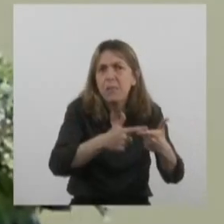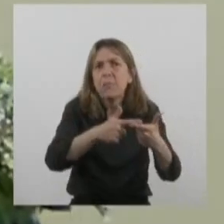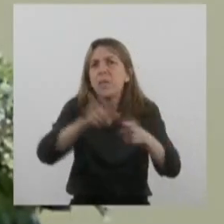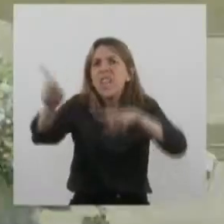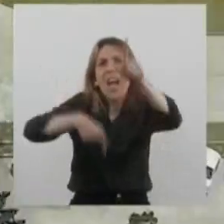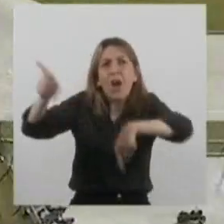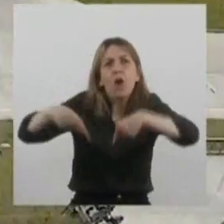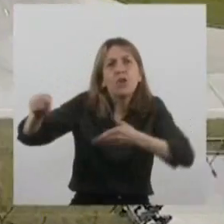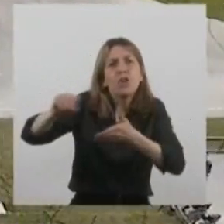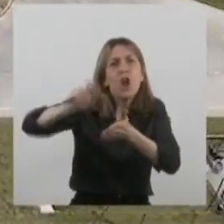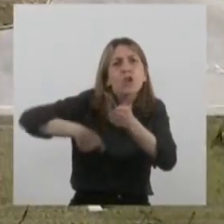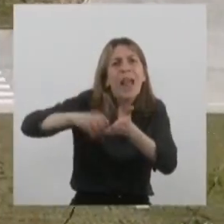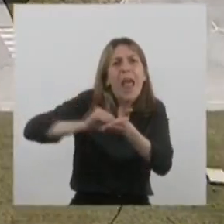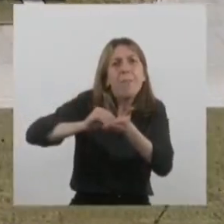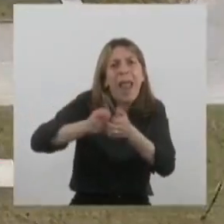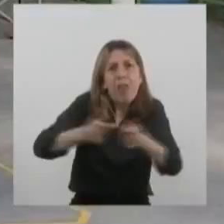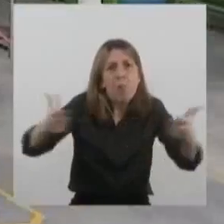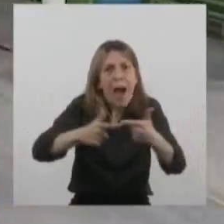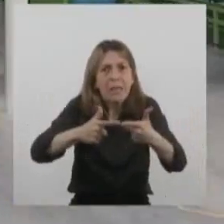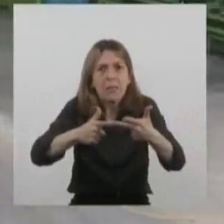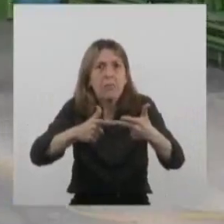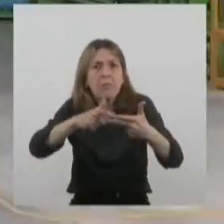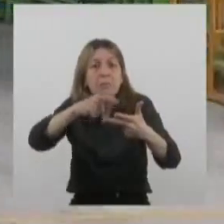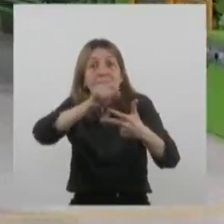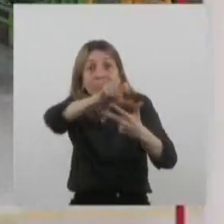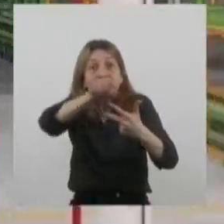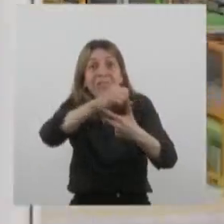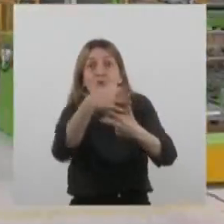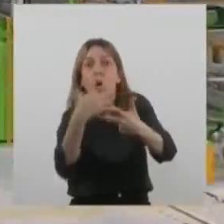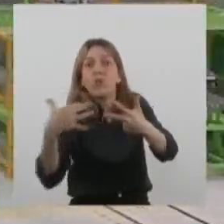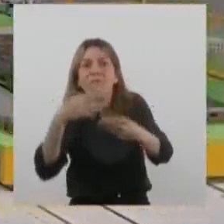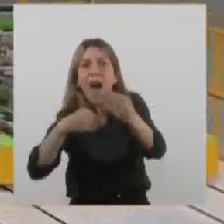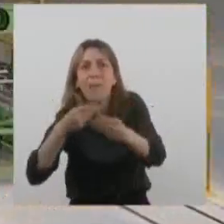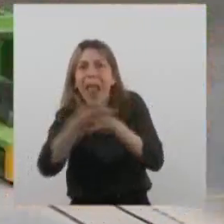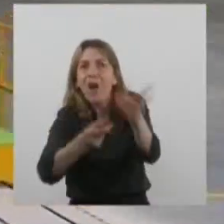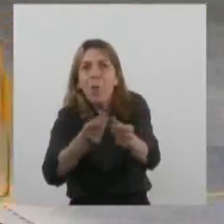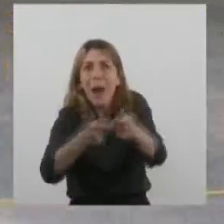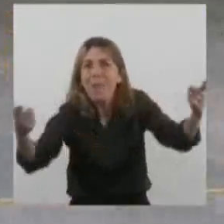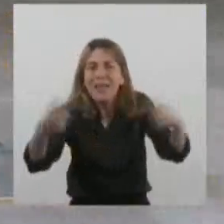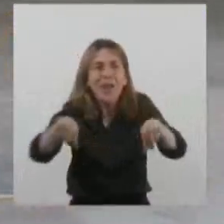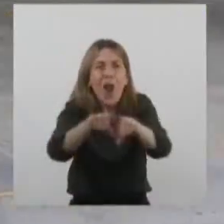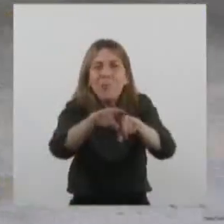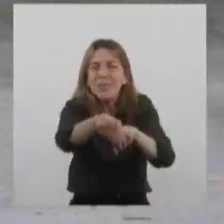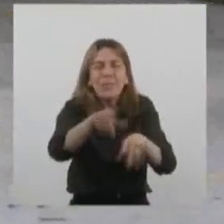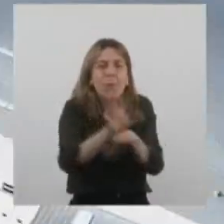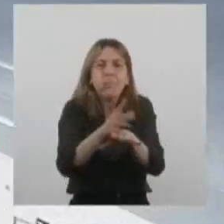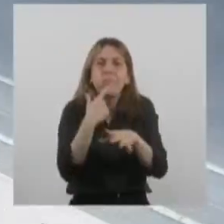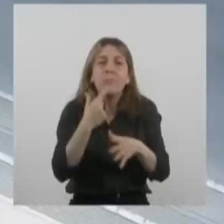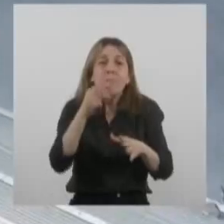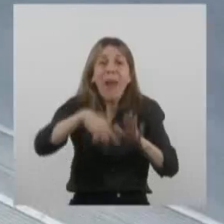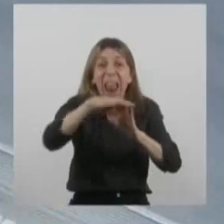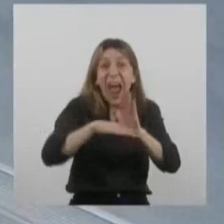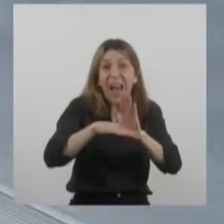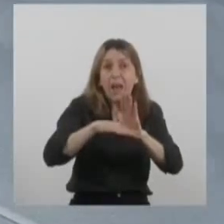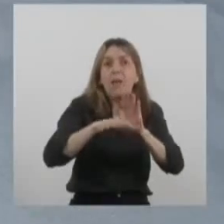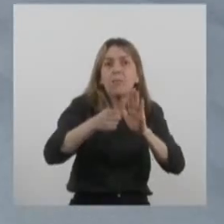la posibilidad de mejorar su consumo. Es un círculo virtuoso que estamos poniendo en marcha, permitiendo que mucha